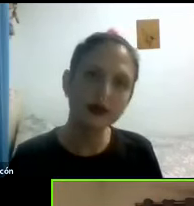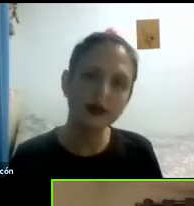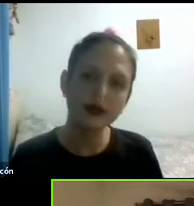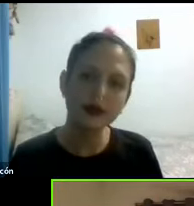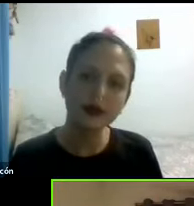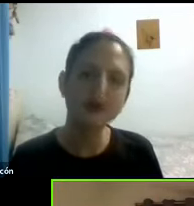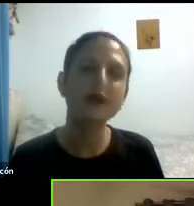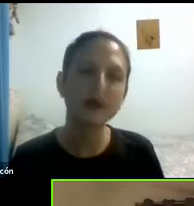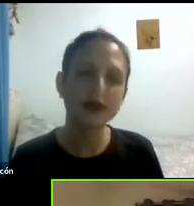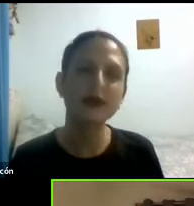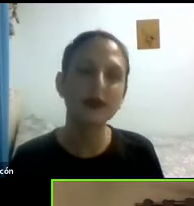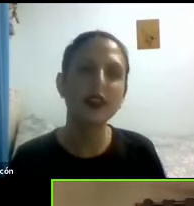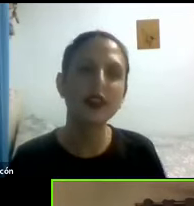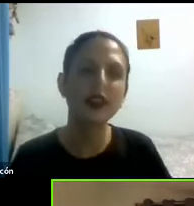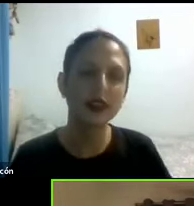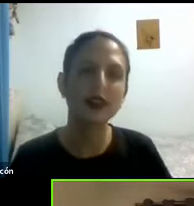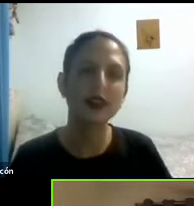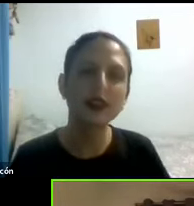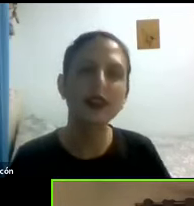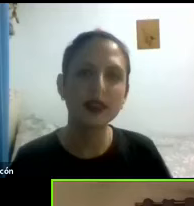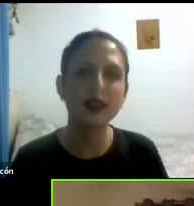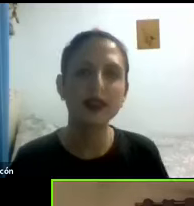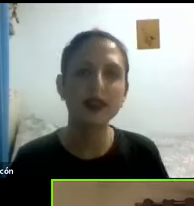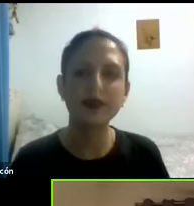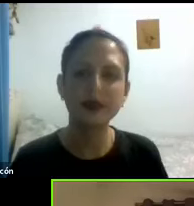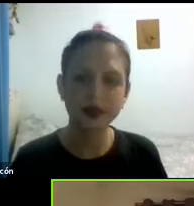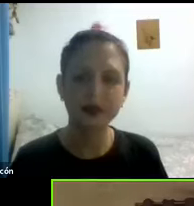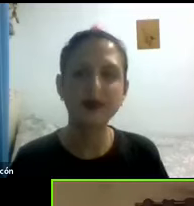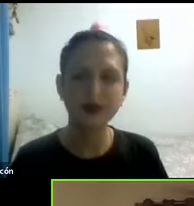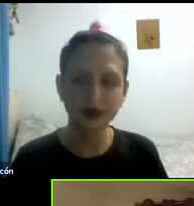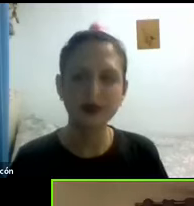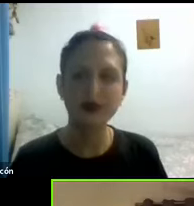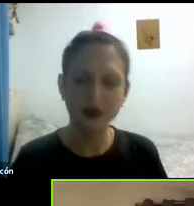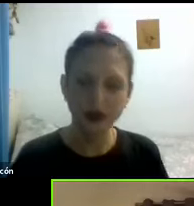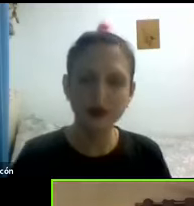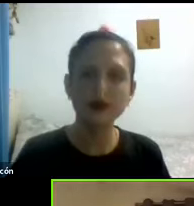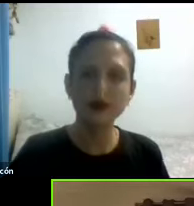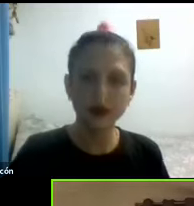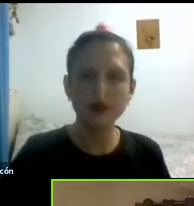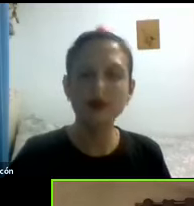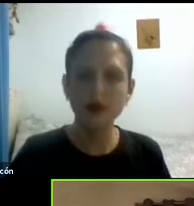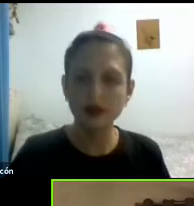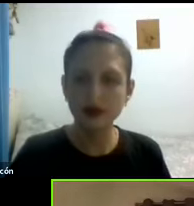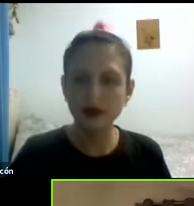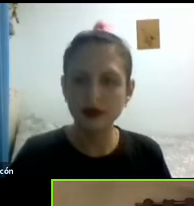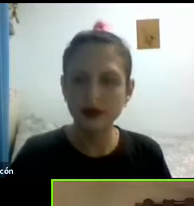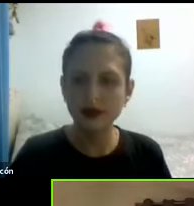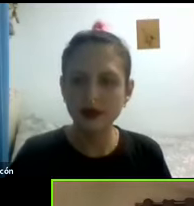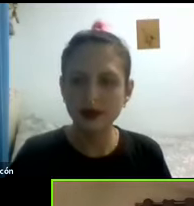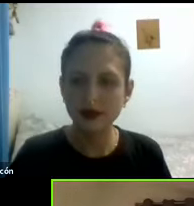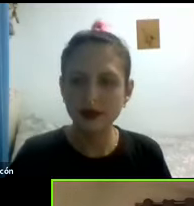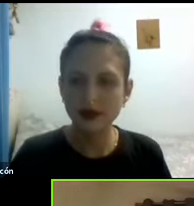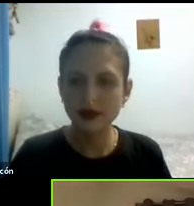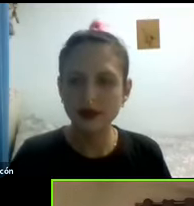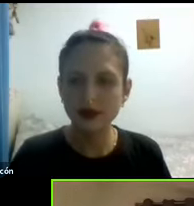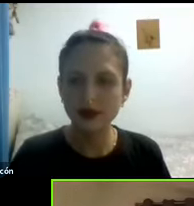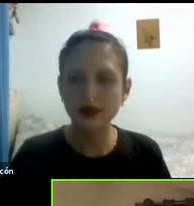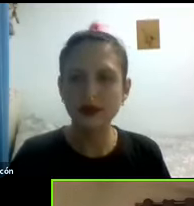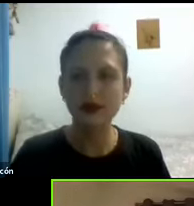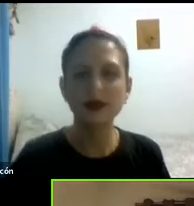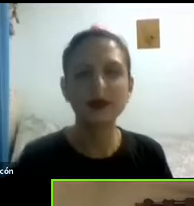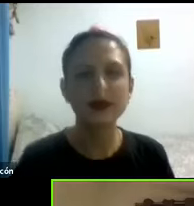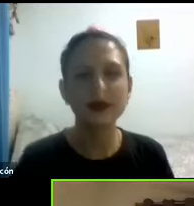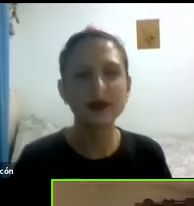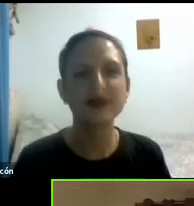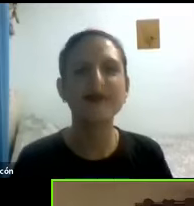tema de género y la mujer siempre está presente de todas formas verdad y ahora vamos a hablar de la